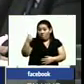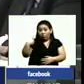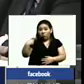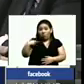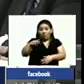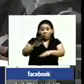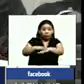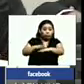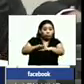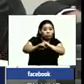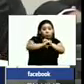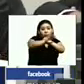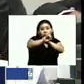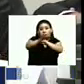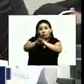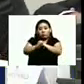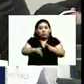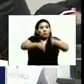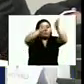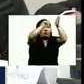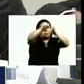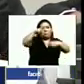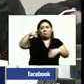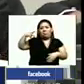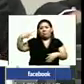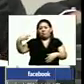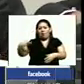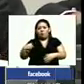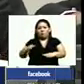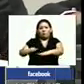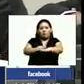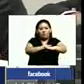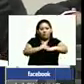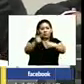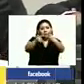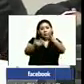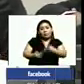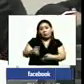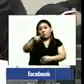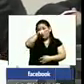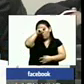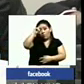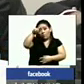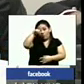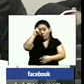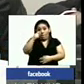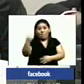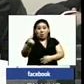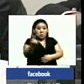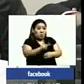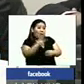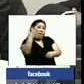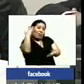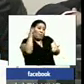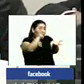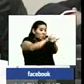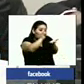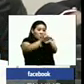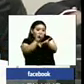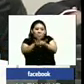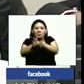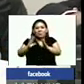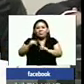presencia de la Procuraduría en defensa del derecho al trabajo de estas personas a las cuales han sido despedidas sin el debido